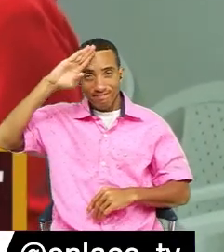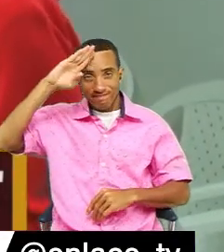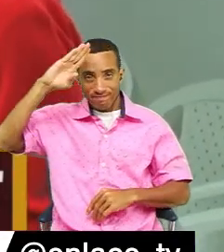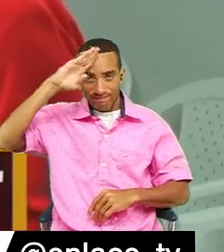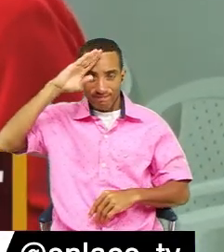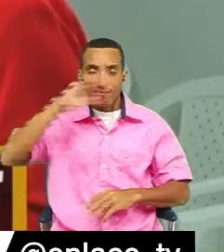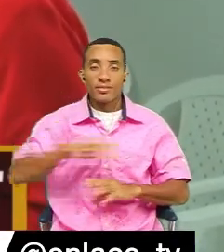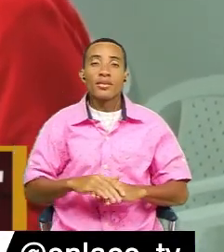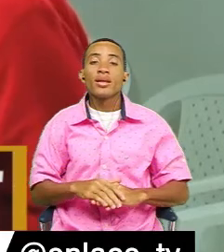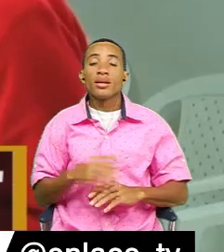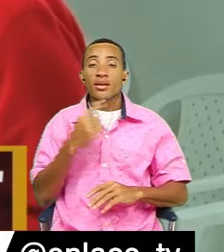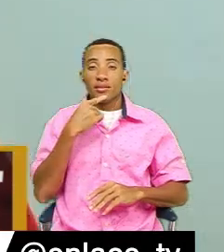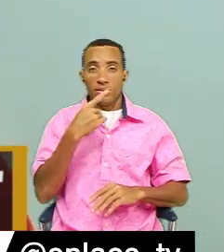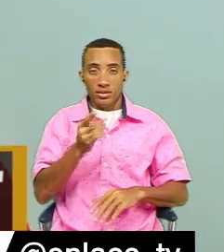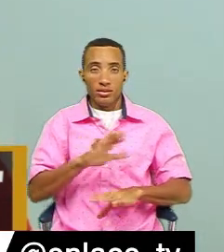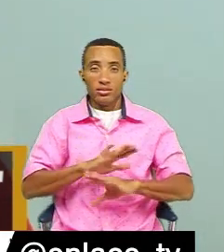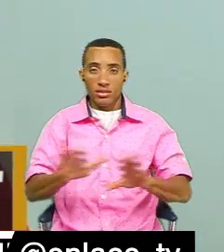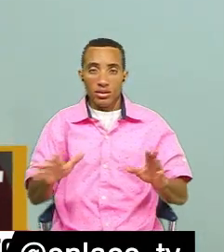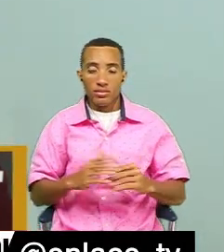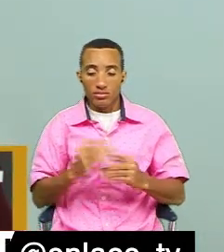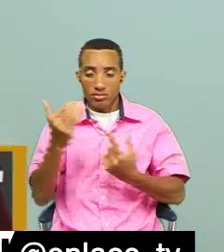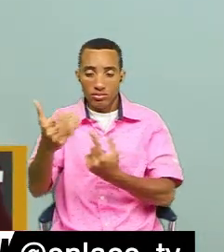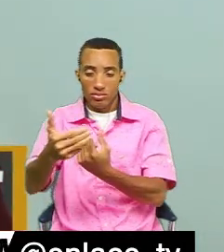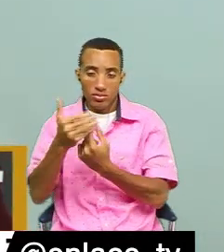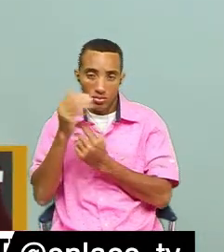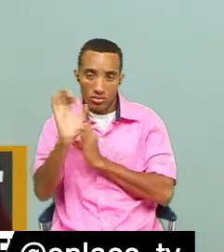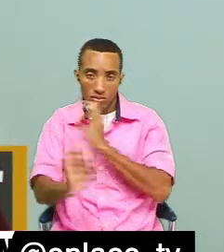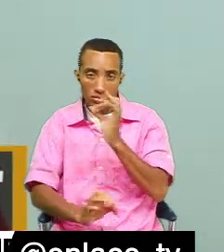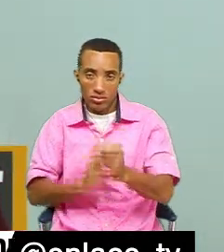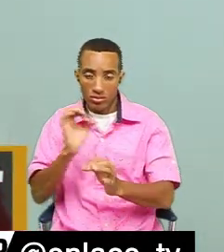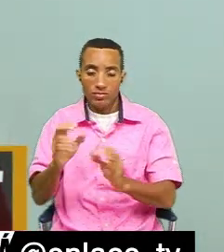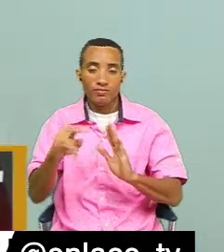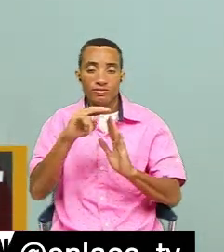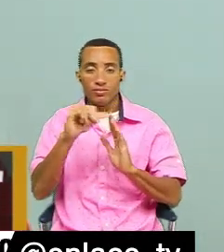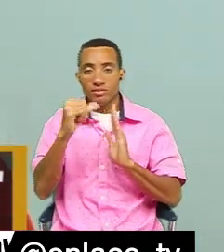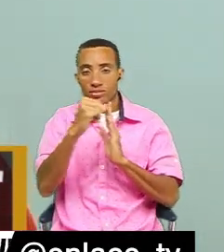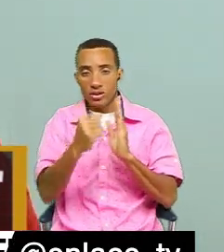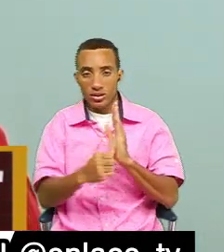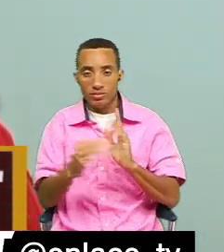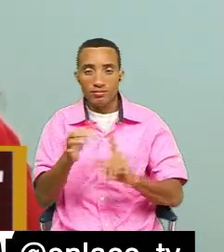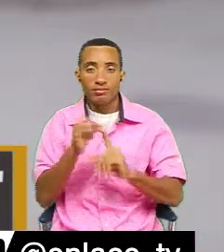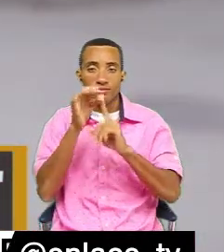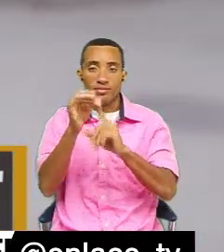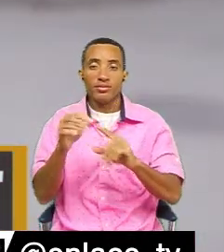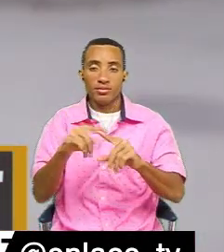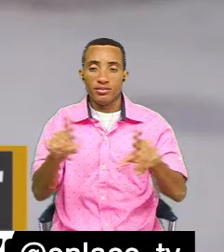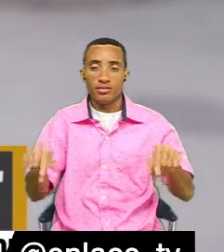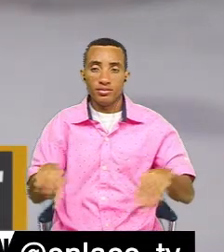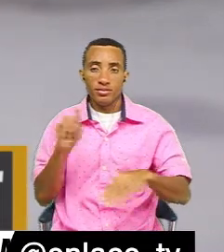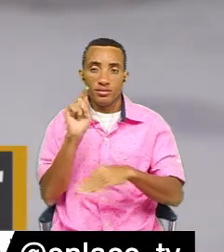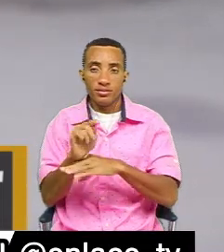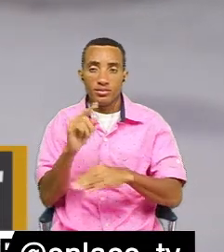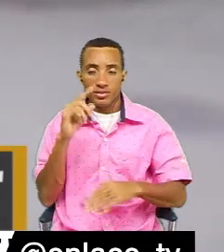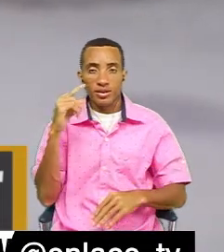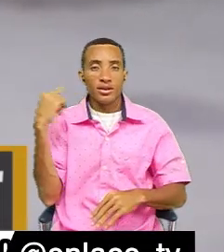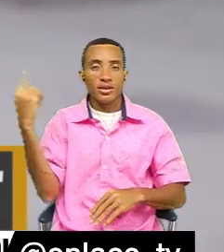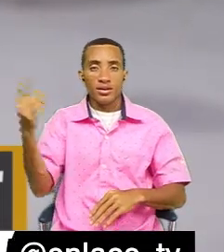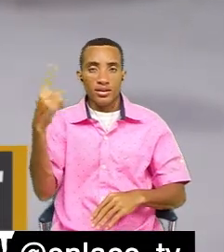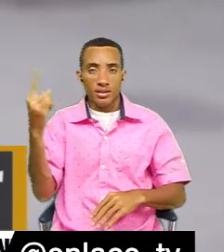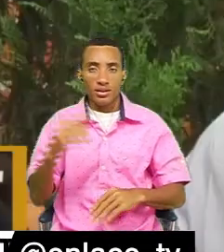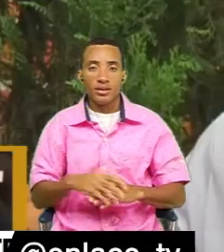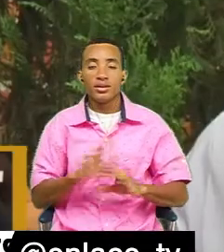tanto aseguró que esta mujer ya está siendo atendida por un programa especial de la Fiscalía General de la Nación, que es la que además tiene al frente la investigación